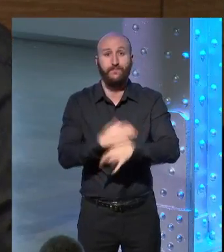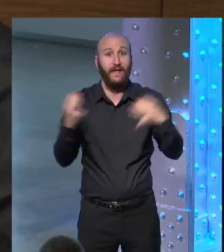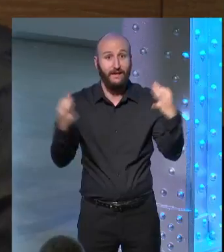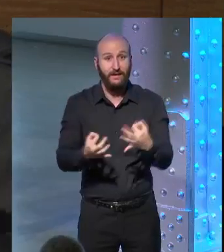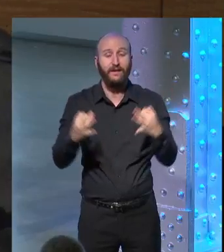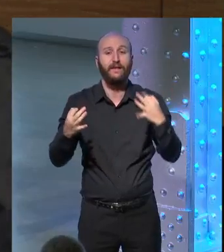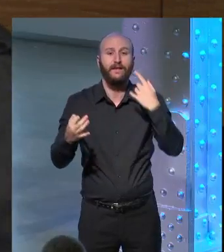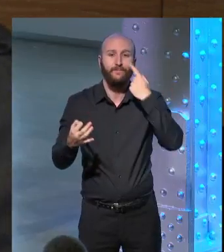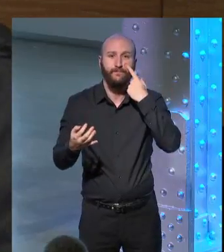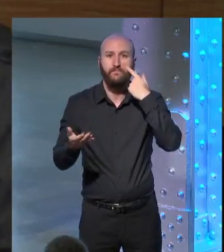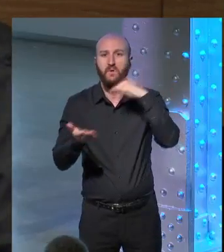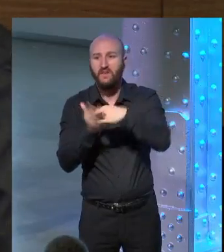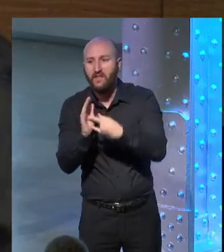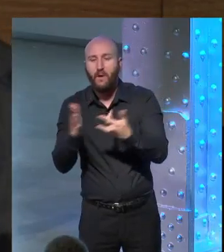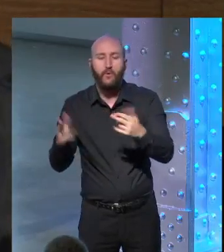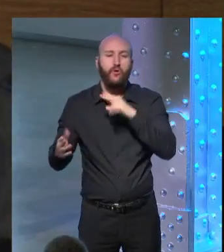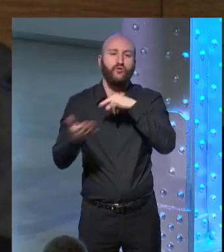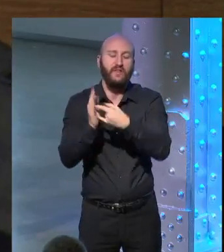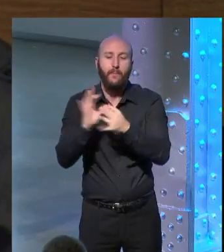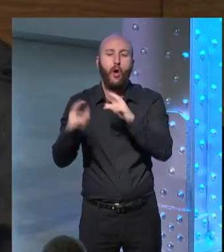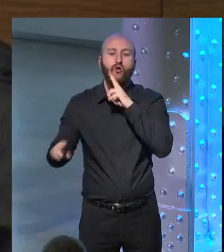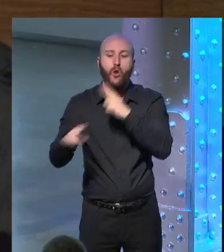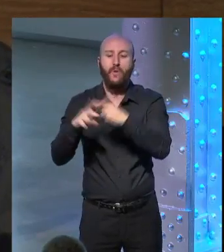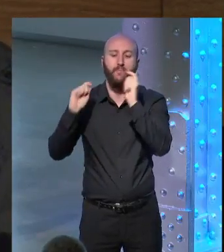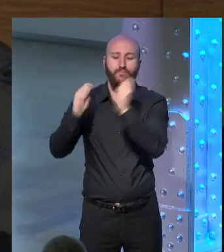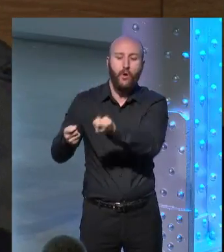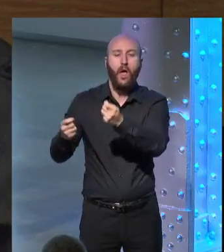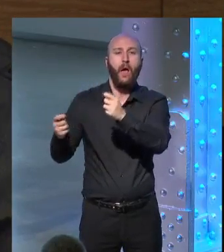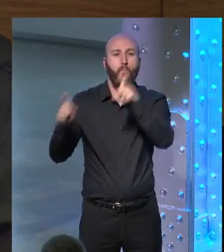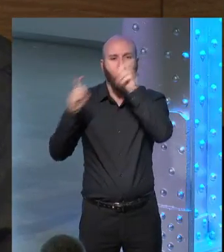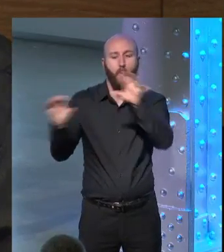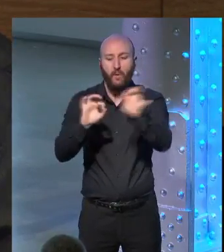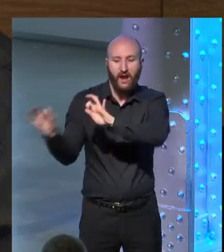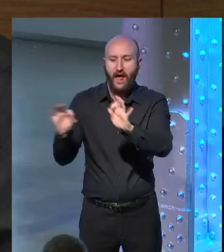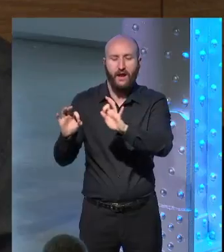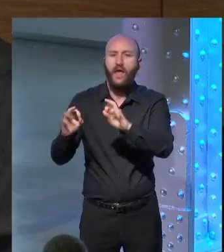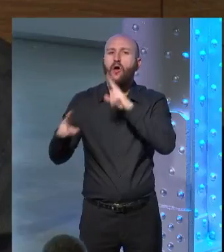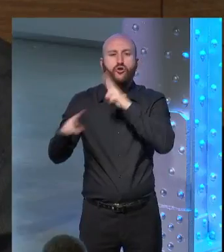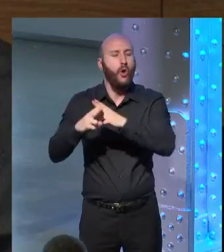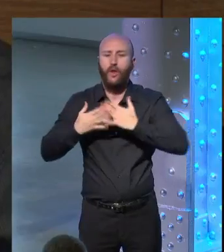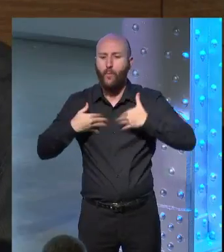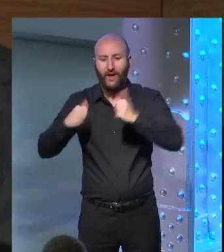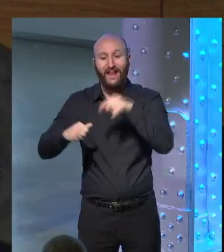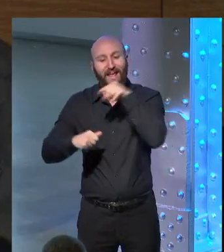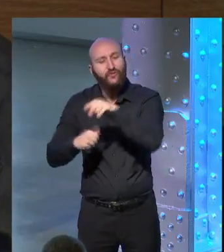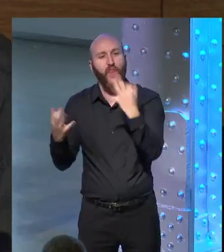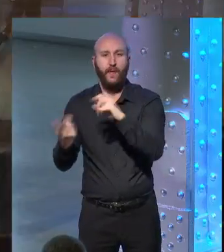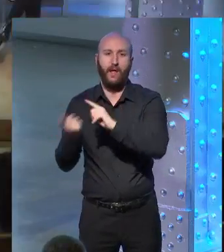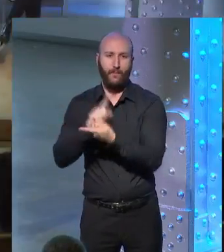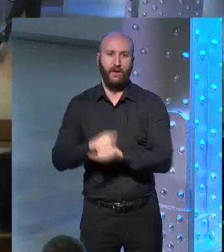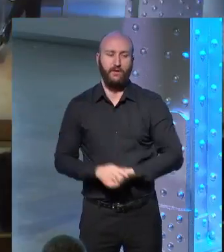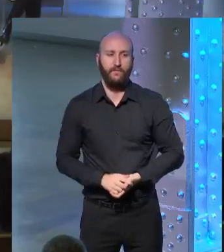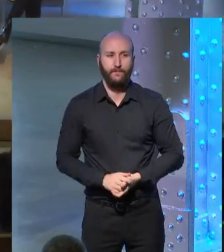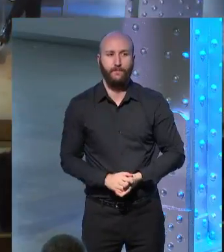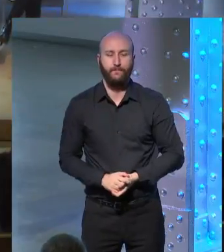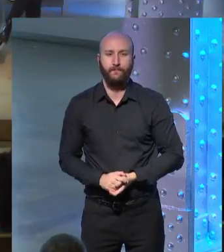sistema, llámale preparación del profesorado, llámale lo que quieras, tiene que cambiar. Sí, yo aquí